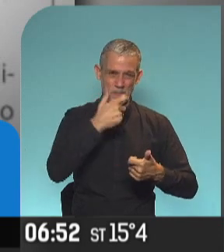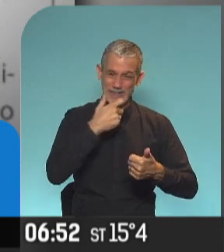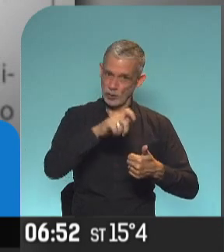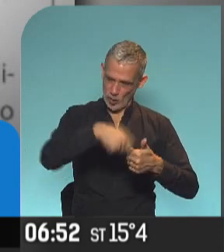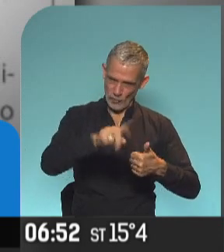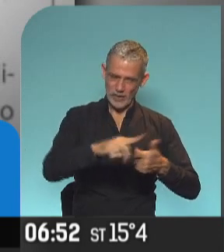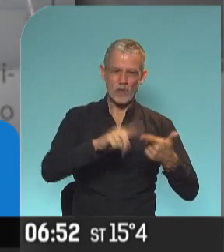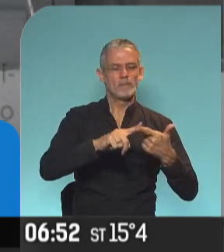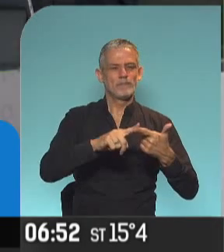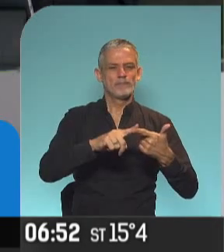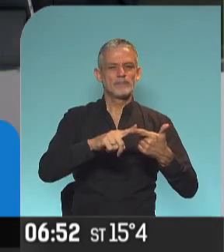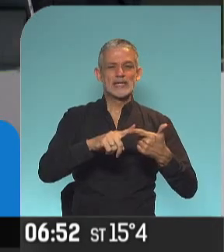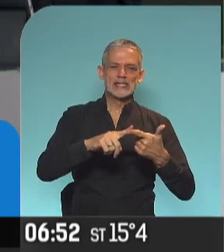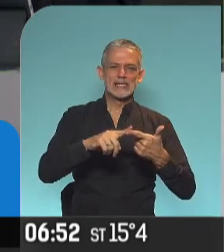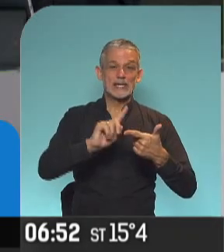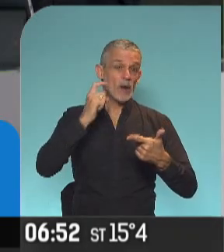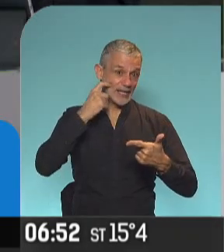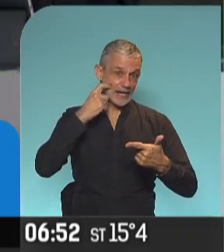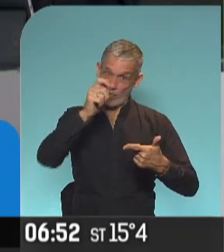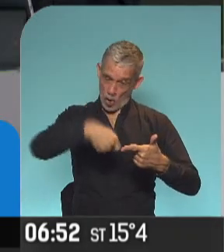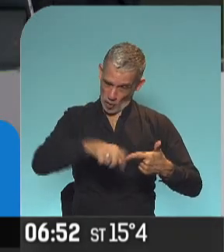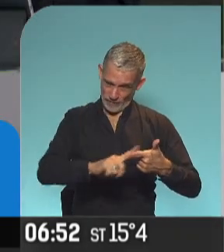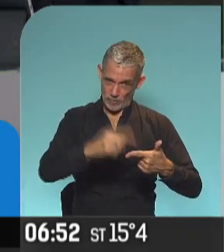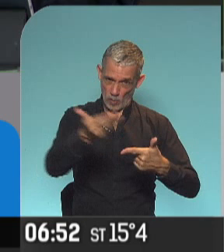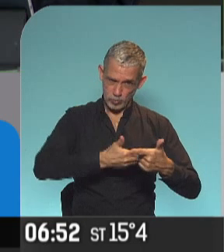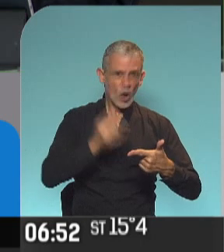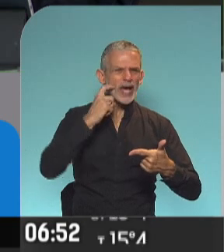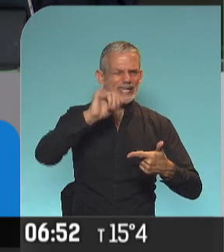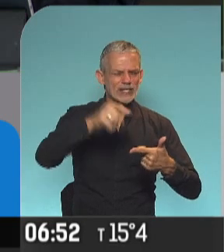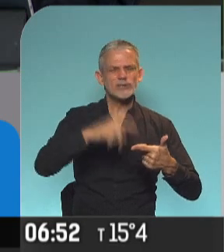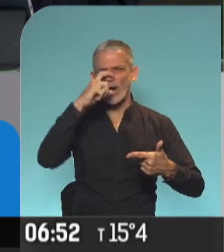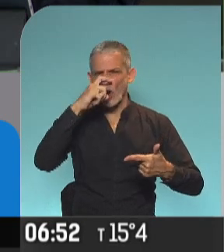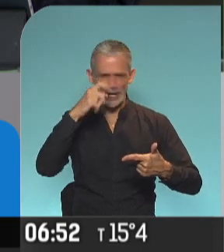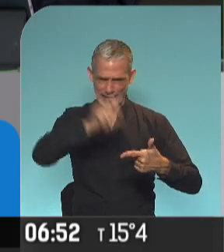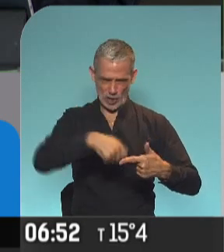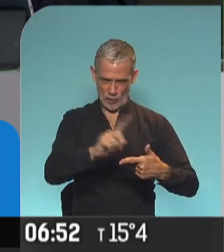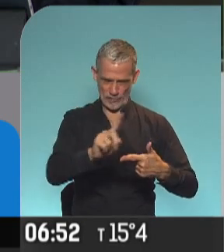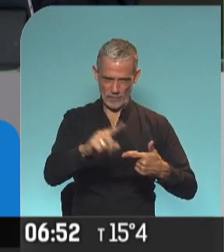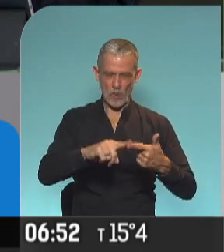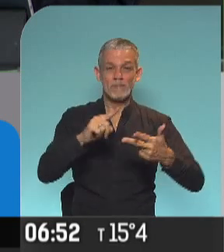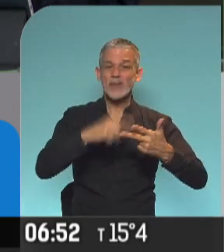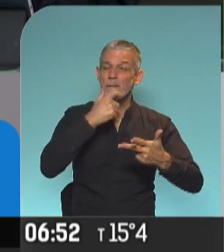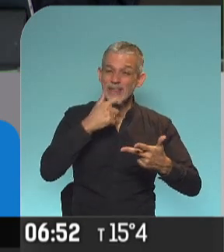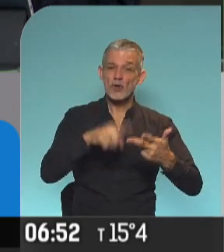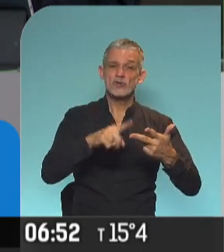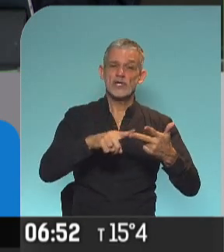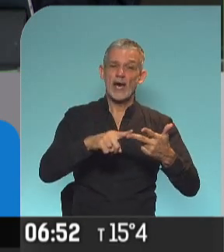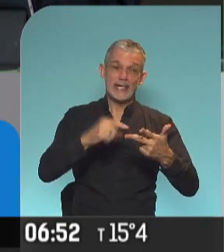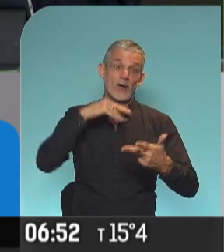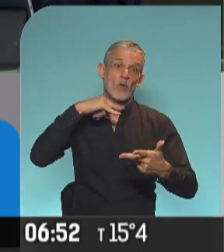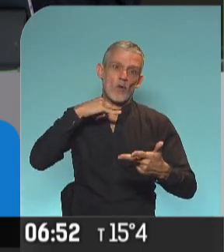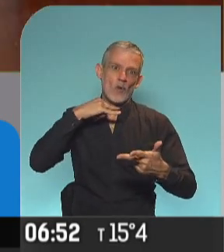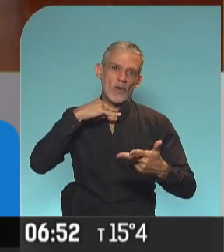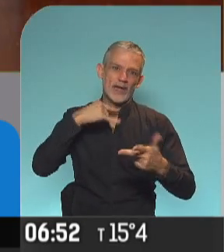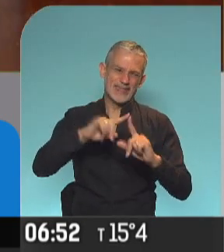Mendoza, tampoco Entre Ríos. No, Entre Ríos sí. Corrientes, exactamente, Mendoza y Jujuy.